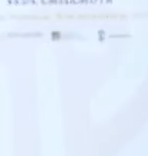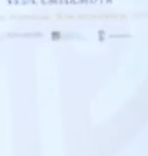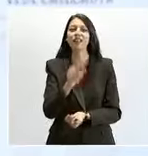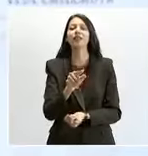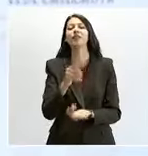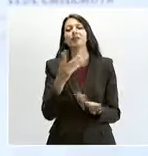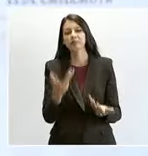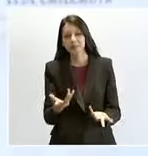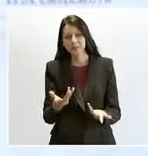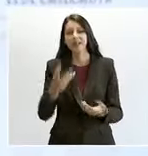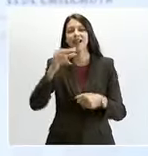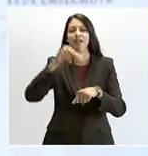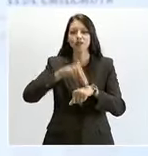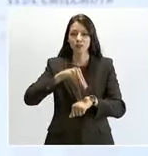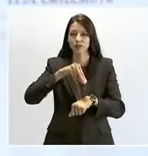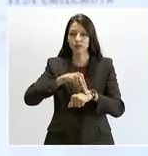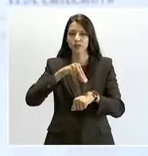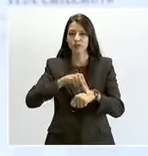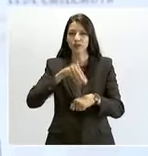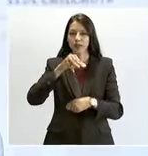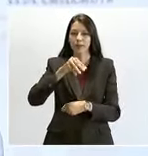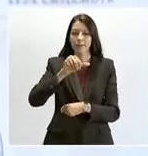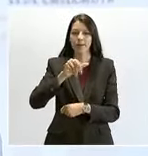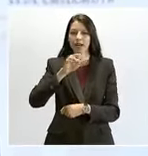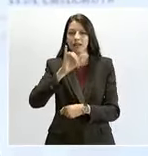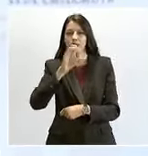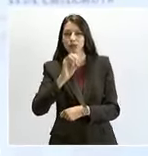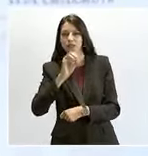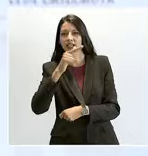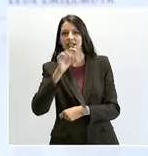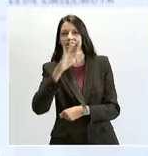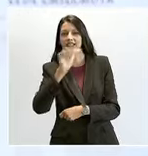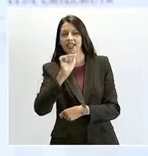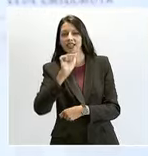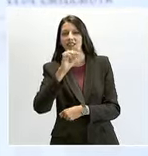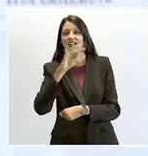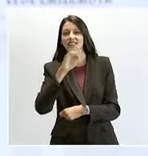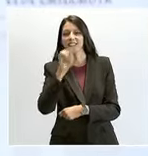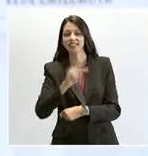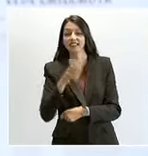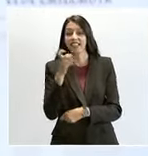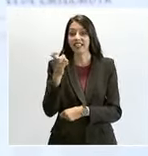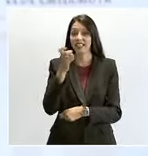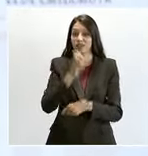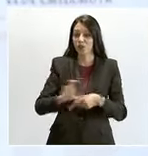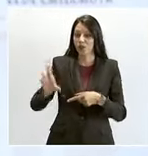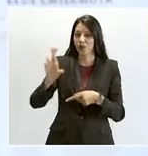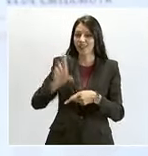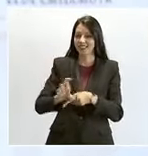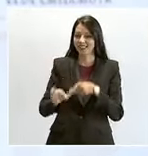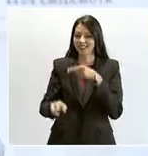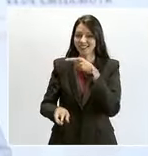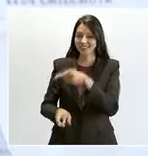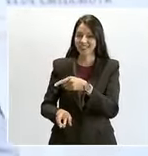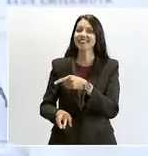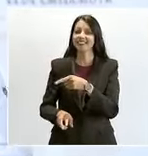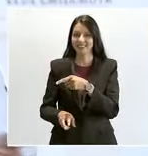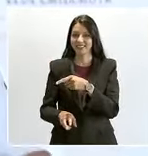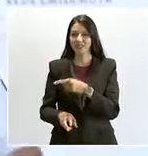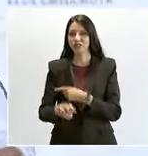también al doctor Mario García Valdez que es el coordinador académico